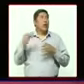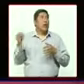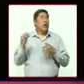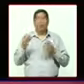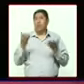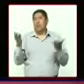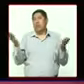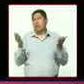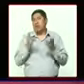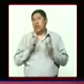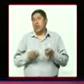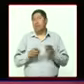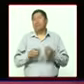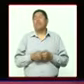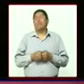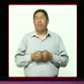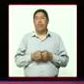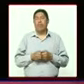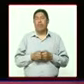pues así.